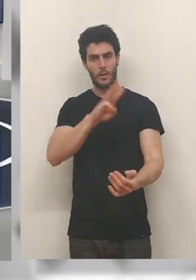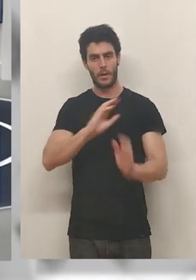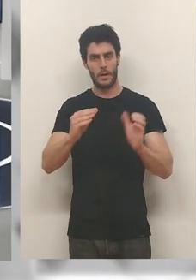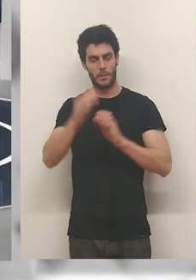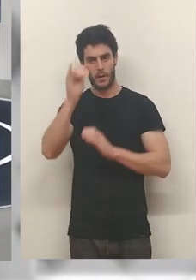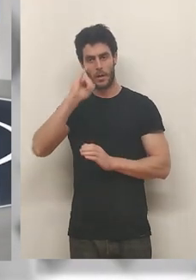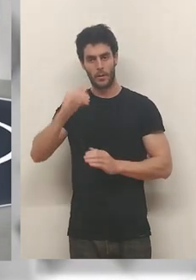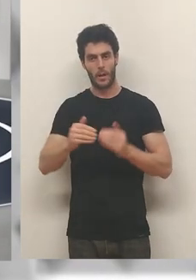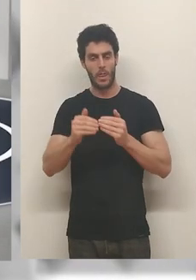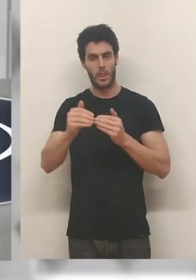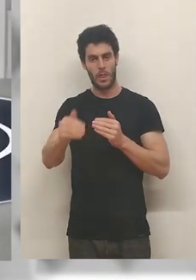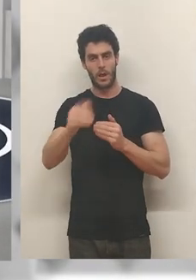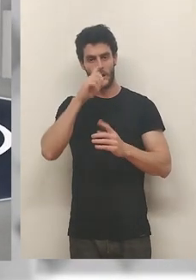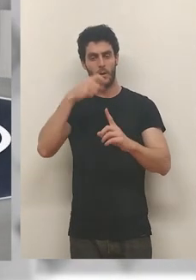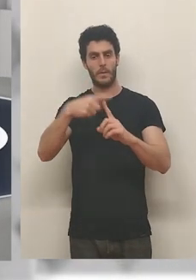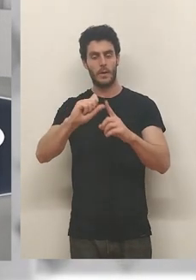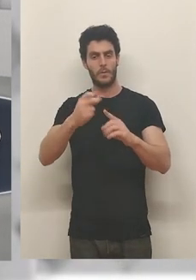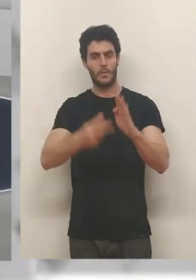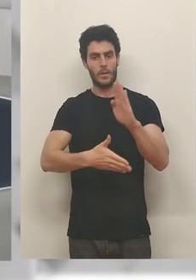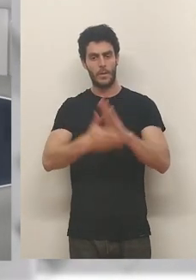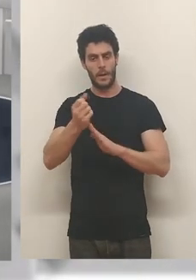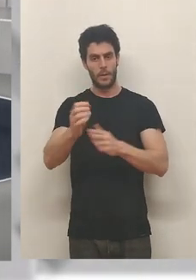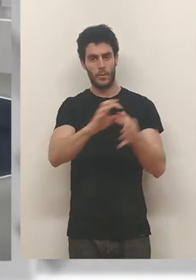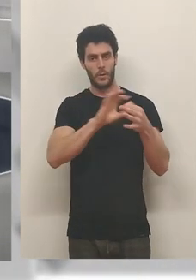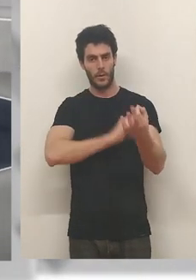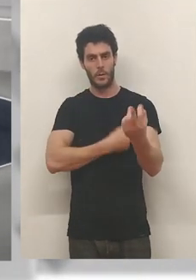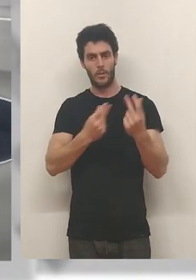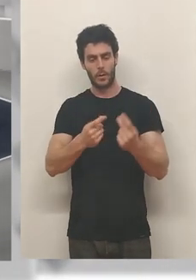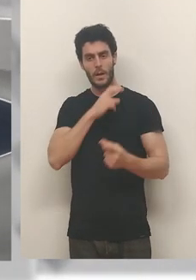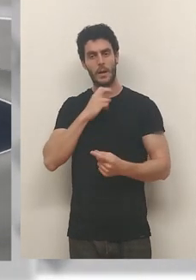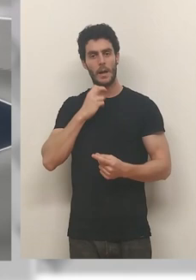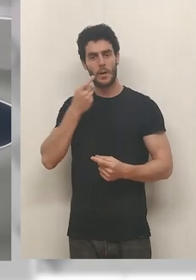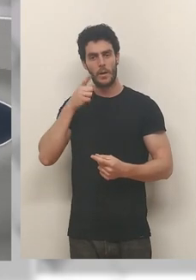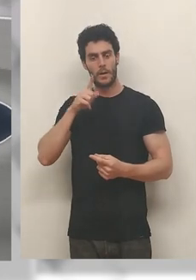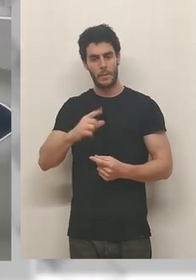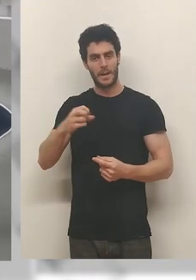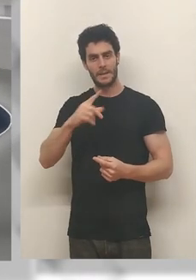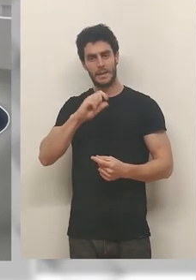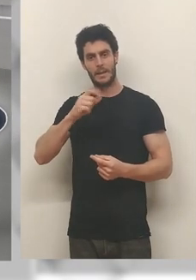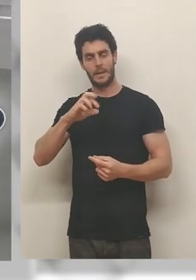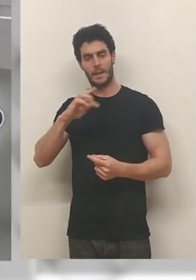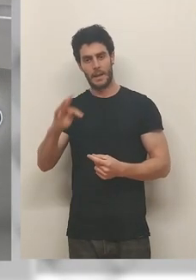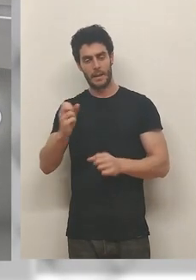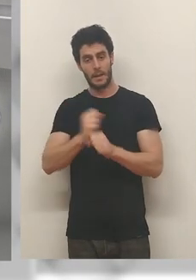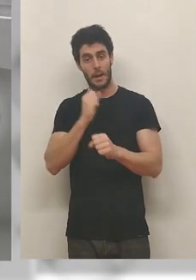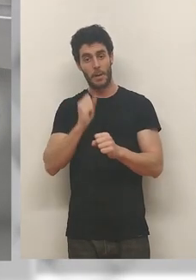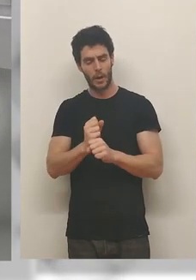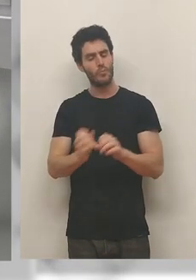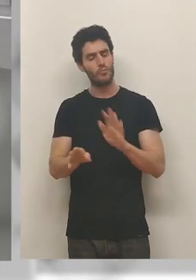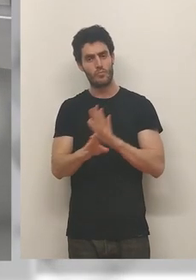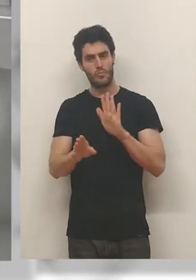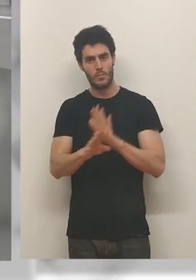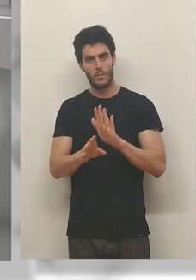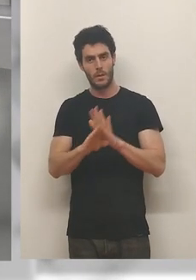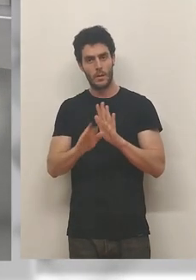Y en deportes, los tres equipos riojanos que competirán la próxima temporada en segunda federación, Unión Deportiva Logroñés, Calahorra y Náxara, siguen